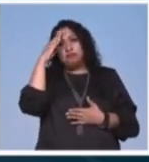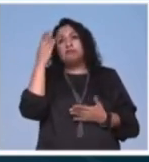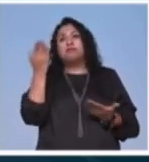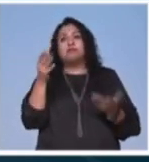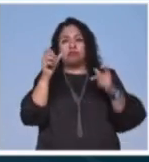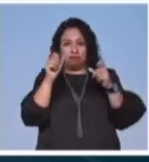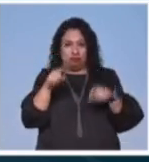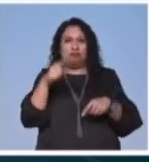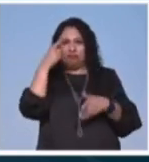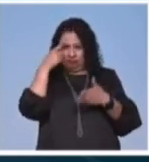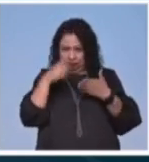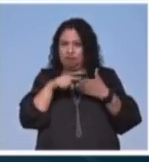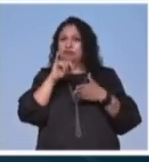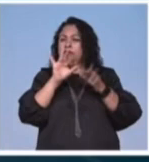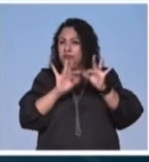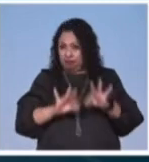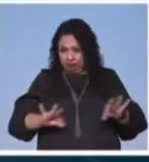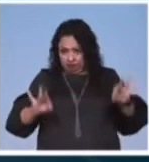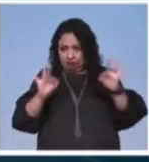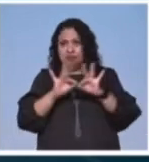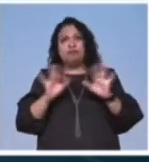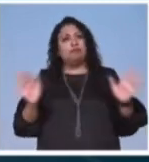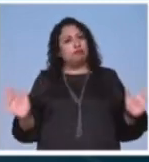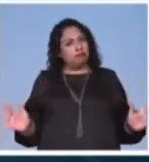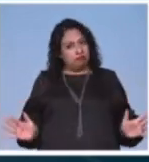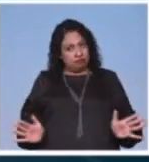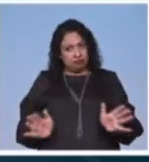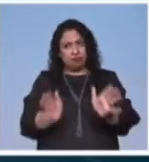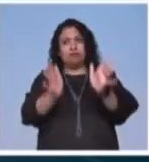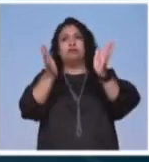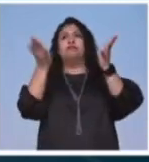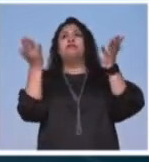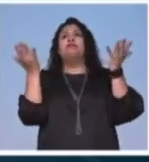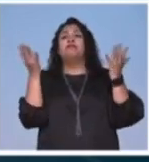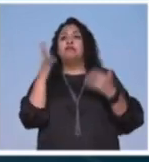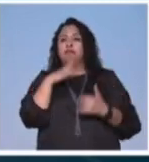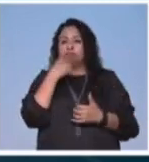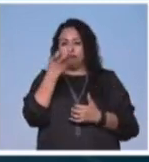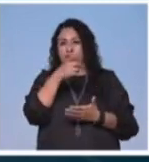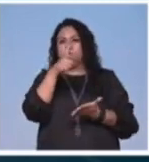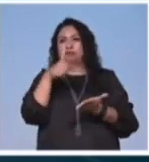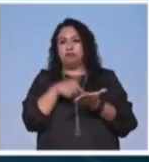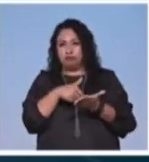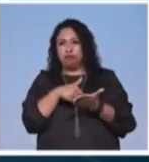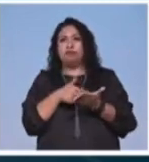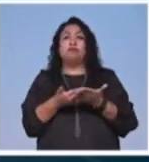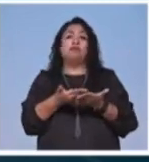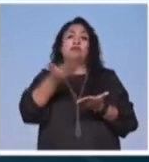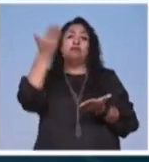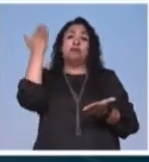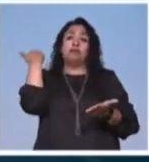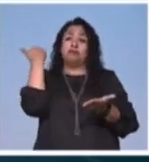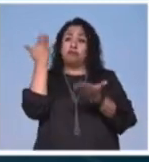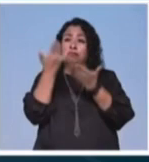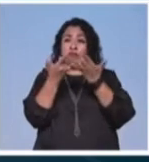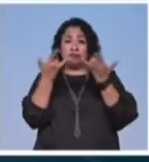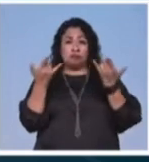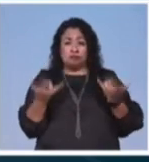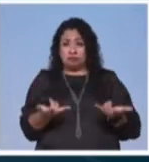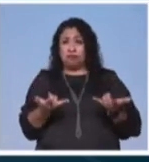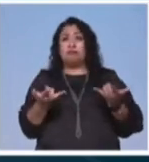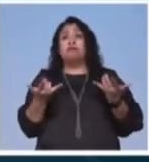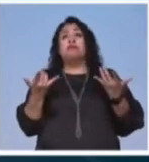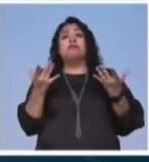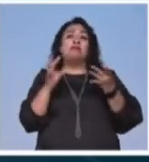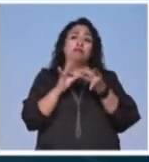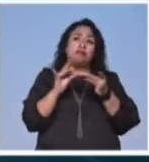que a la vez creo que es importante que empujemos a ocupar esos espacios donde históricamente nuestra historia o